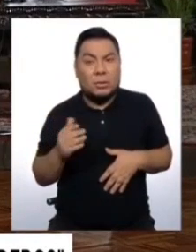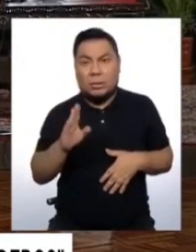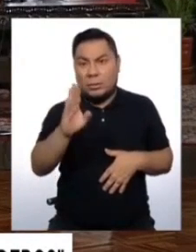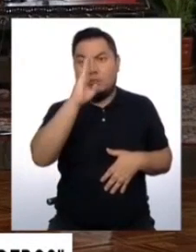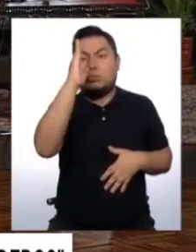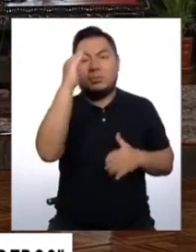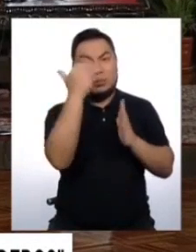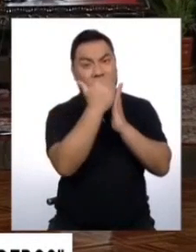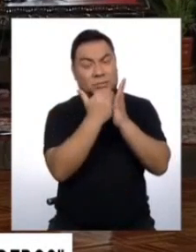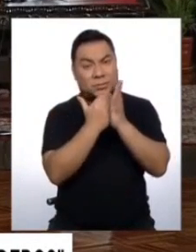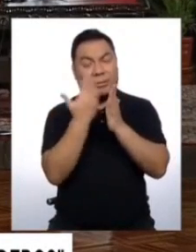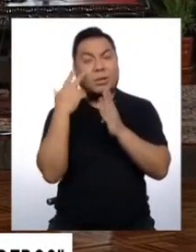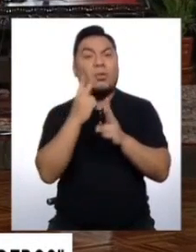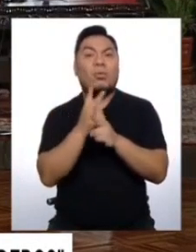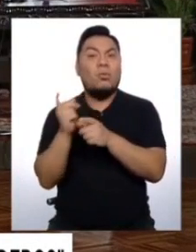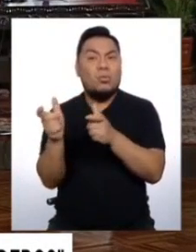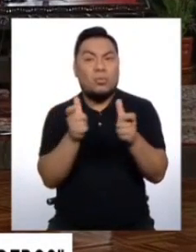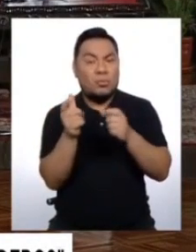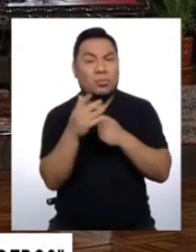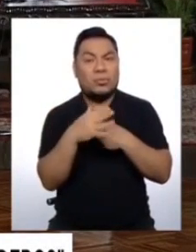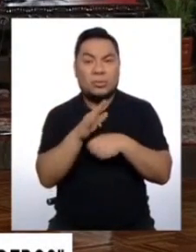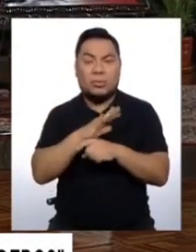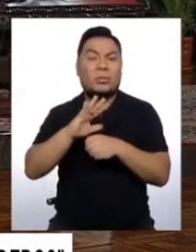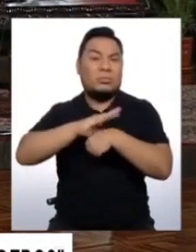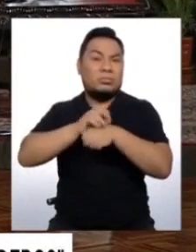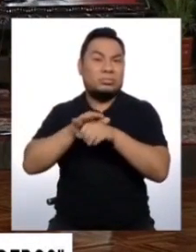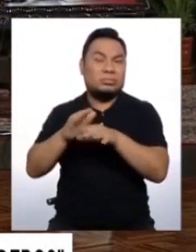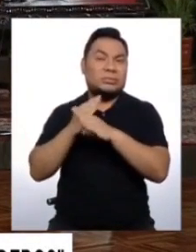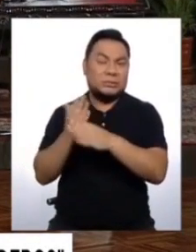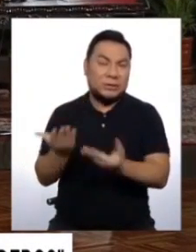controlar el contagio y después